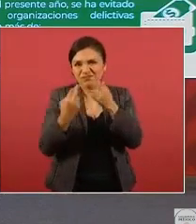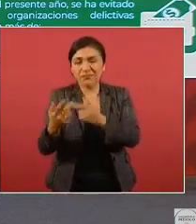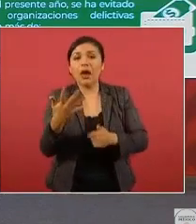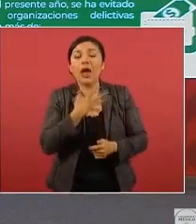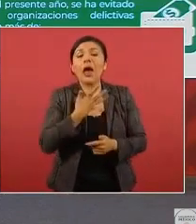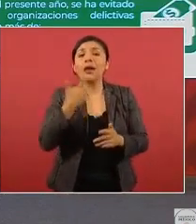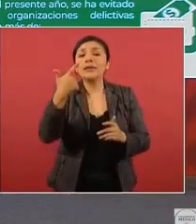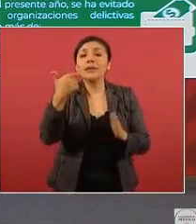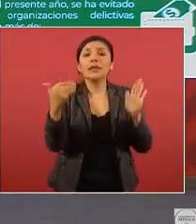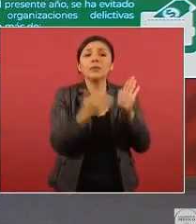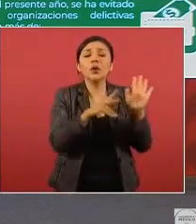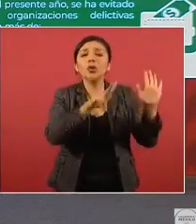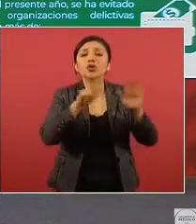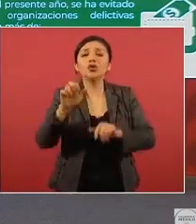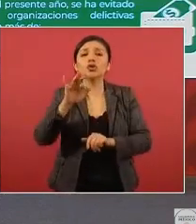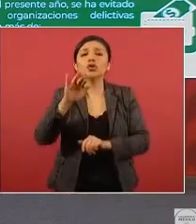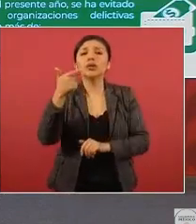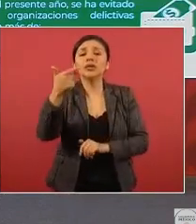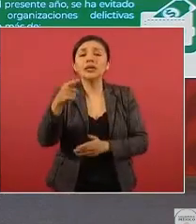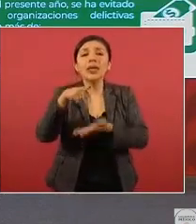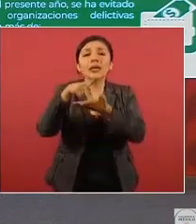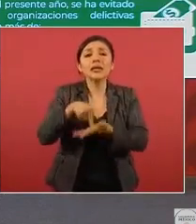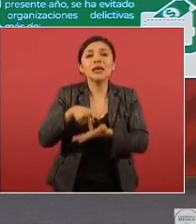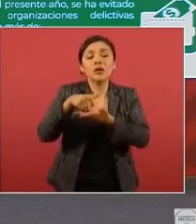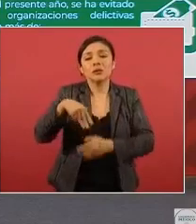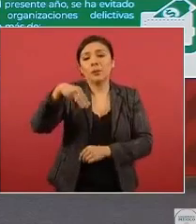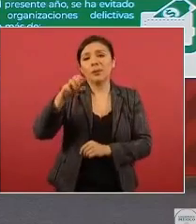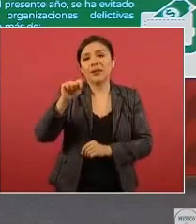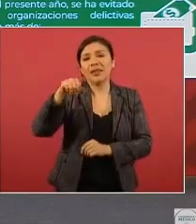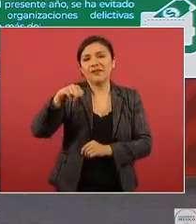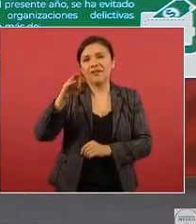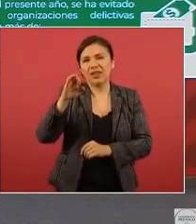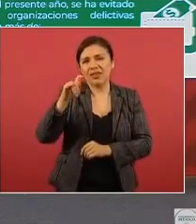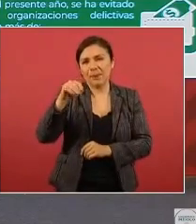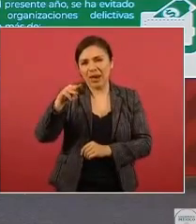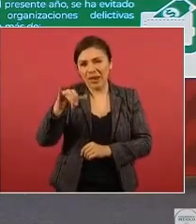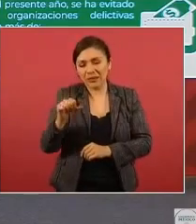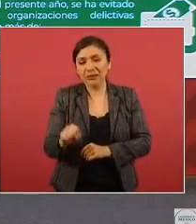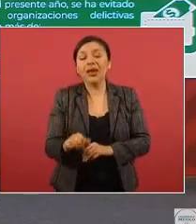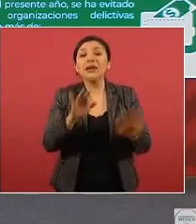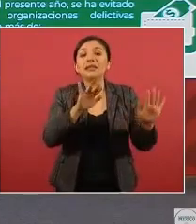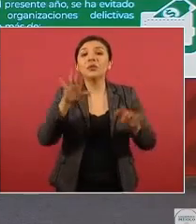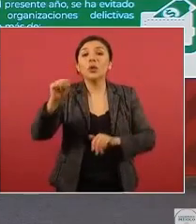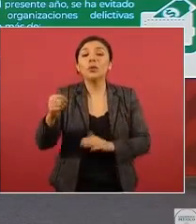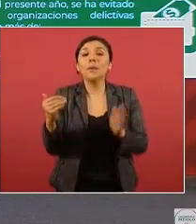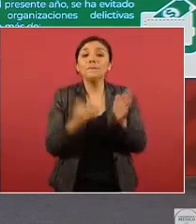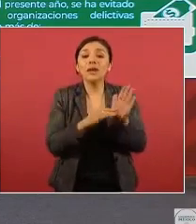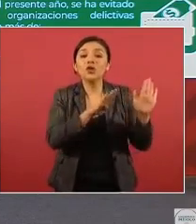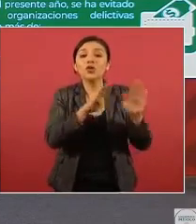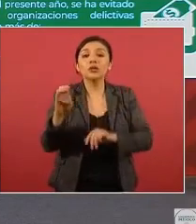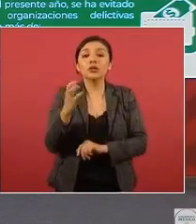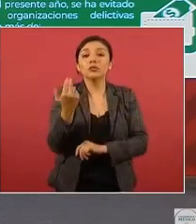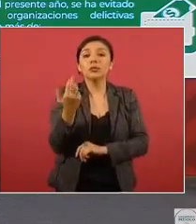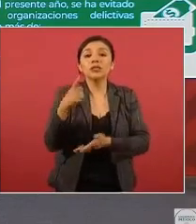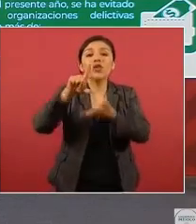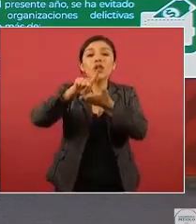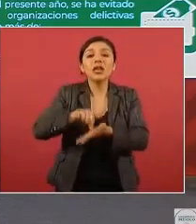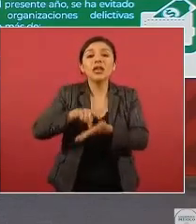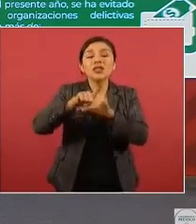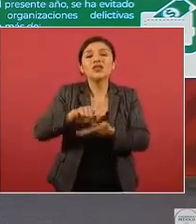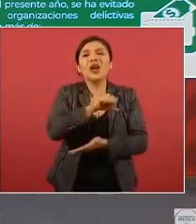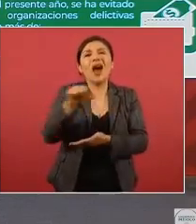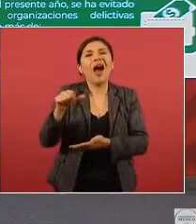mil 857 kilogramos de metanfetaminas 59 mil 925 litros de